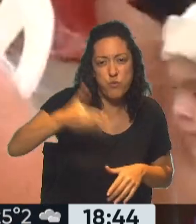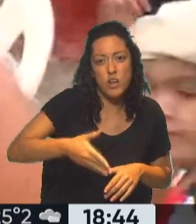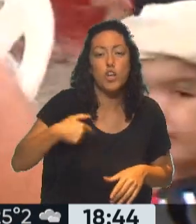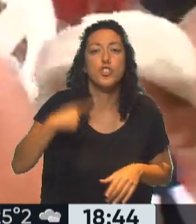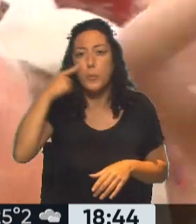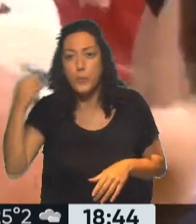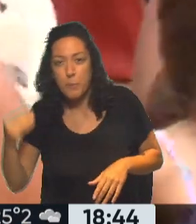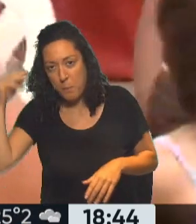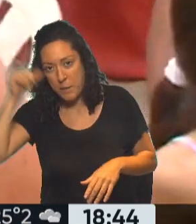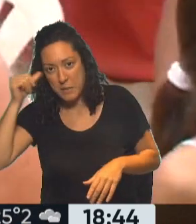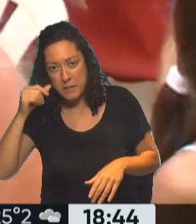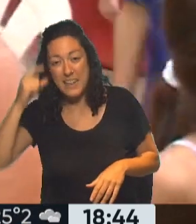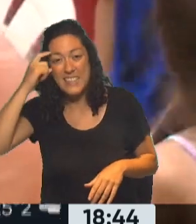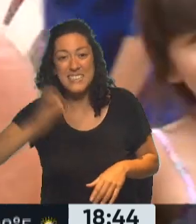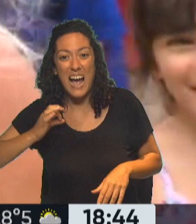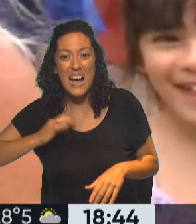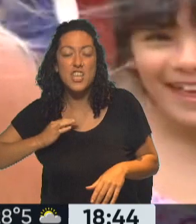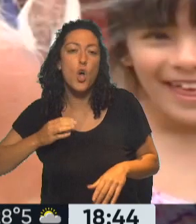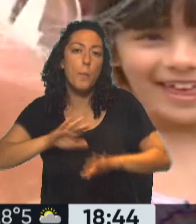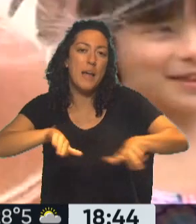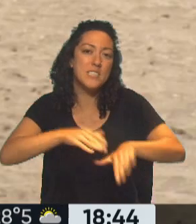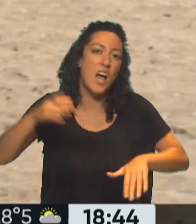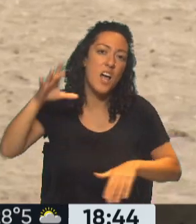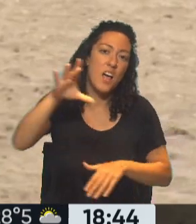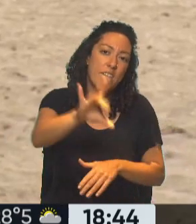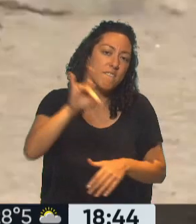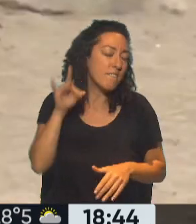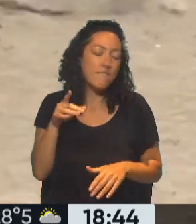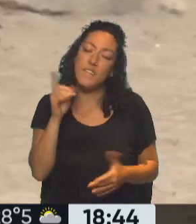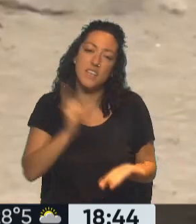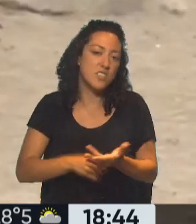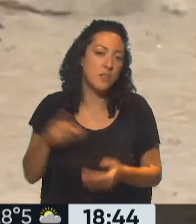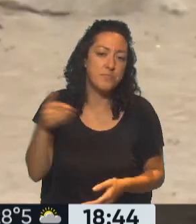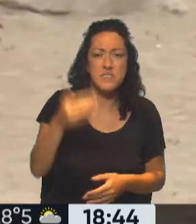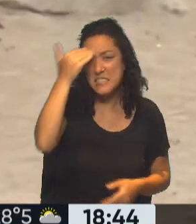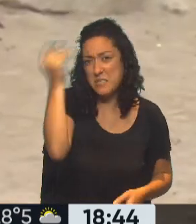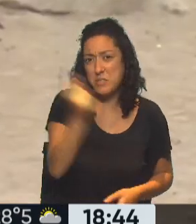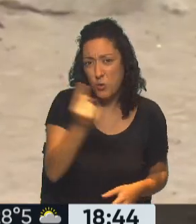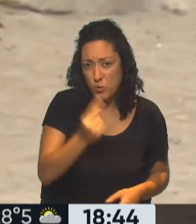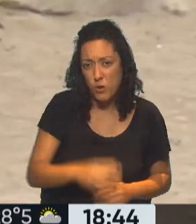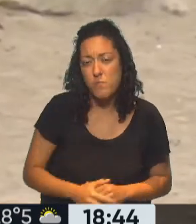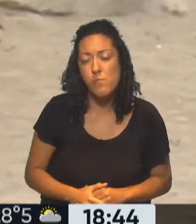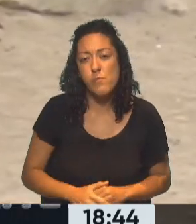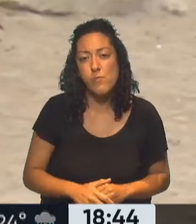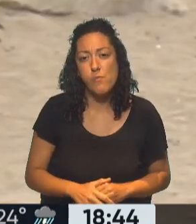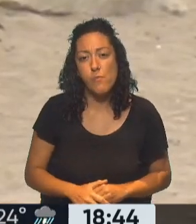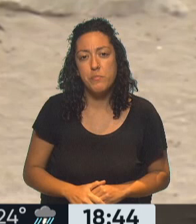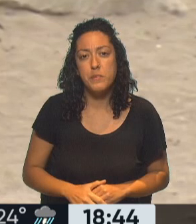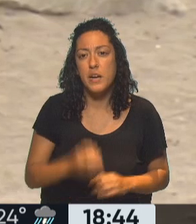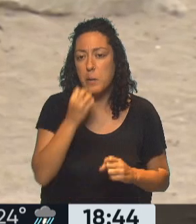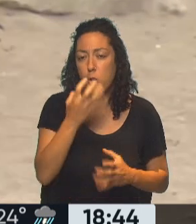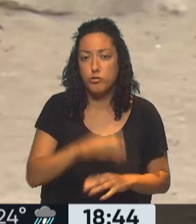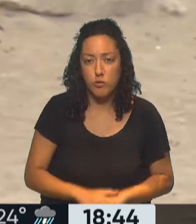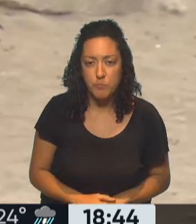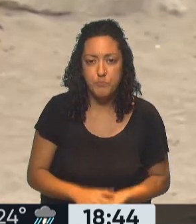Plata. Y hace 10 años que elegimos este balneario para veranear. Estamos a 15 minutos de Mar del Plata y es hermoso.